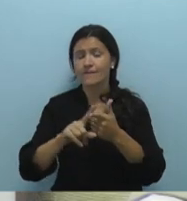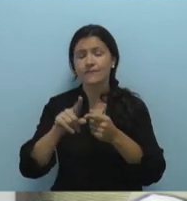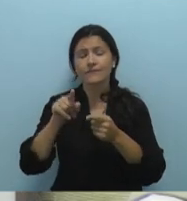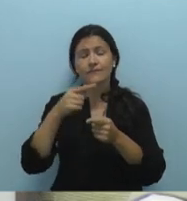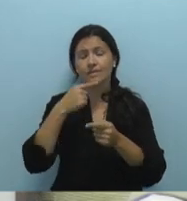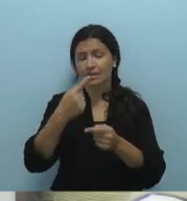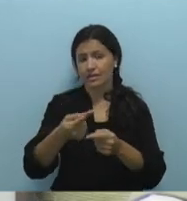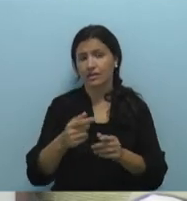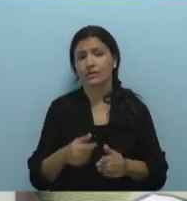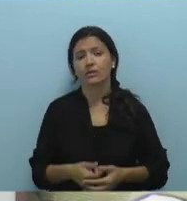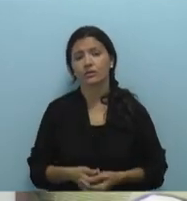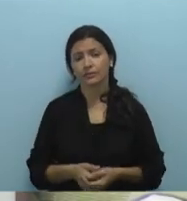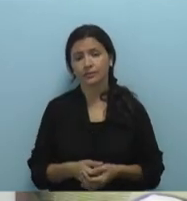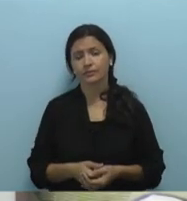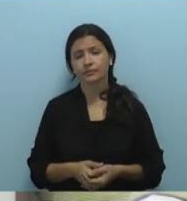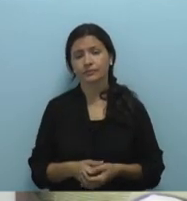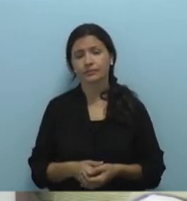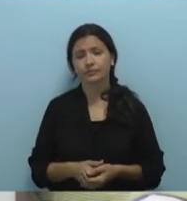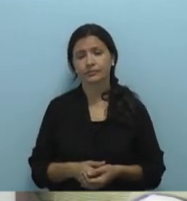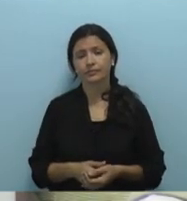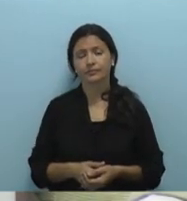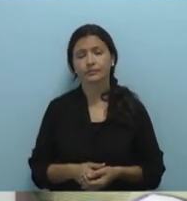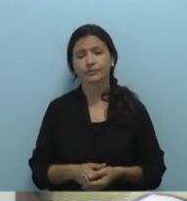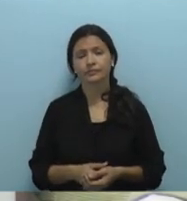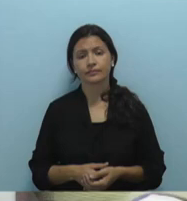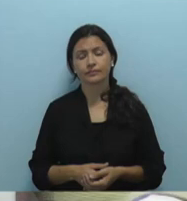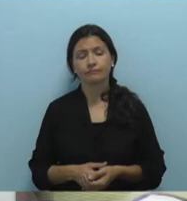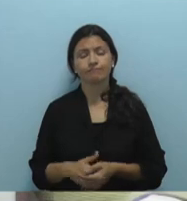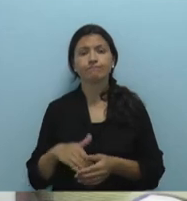esta causa. Por lo tanto, entendemos que la fiscal